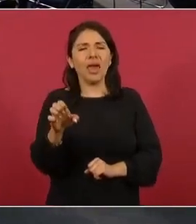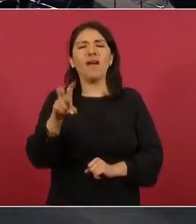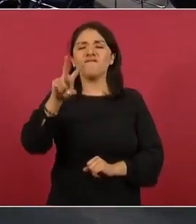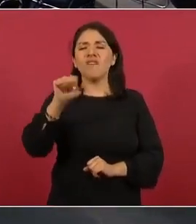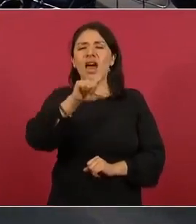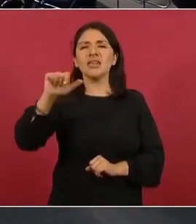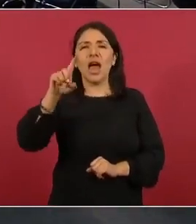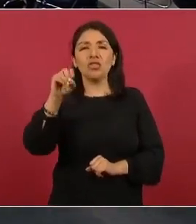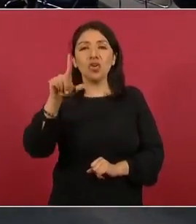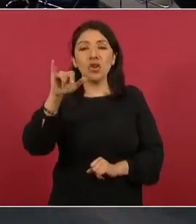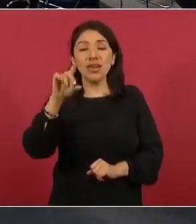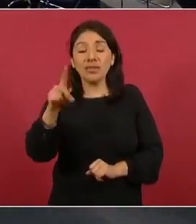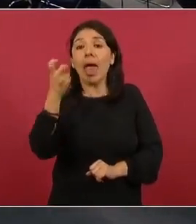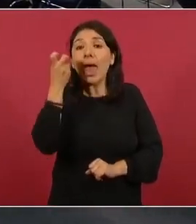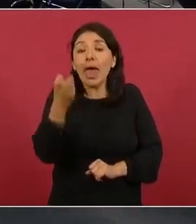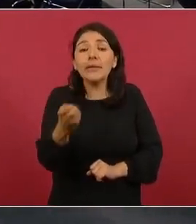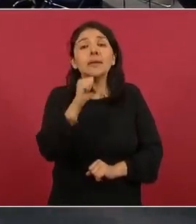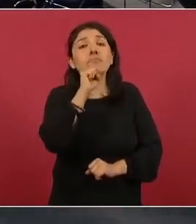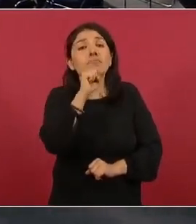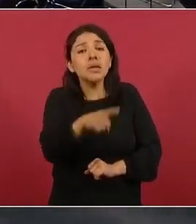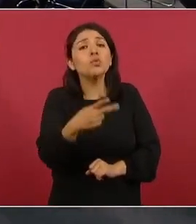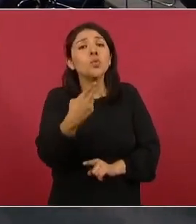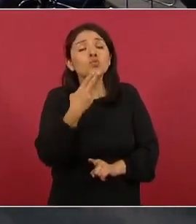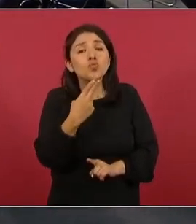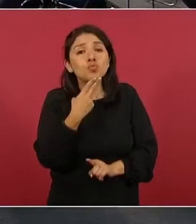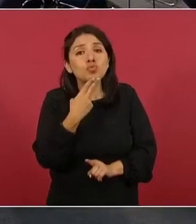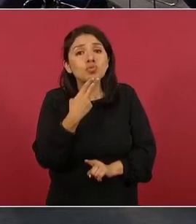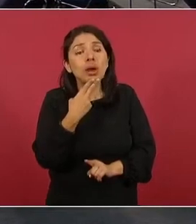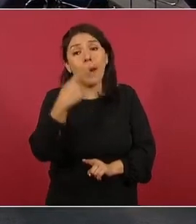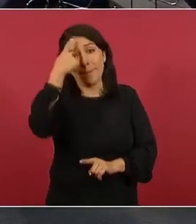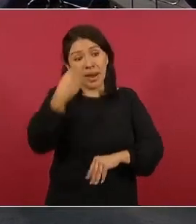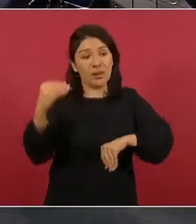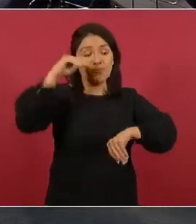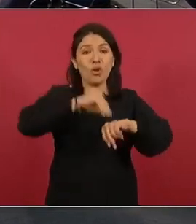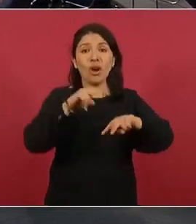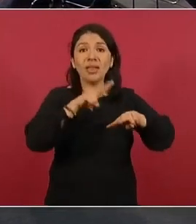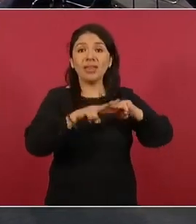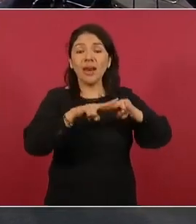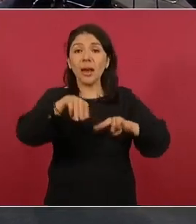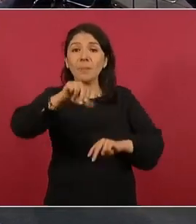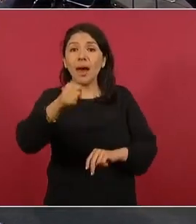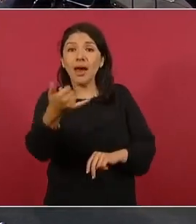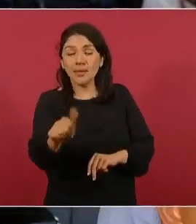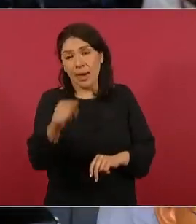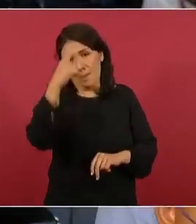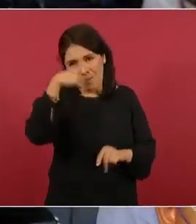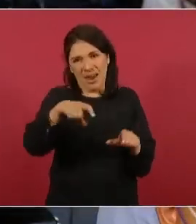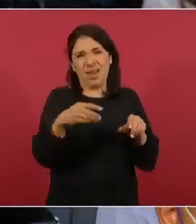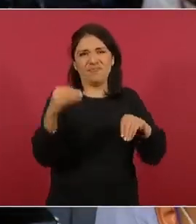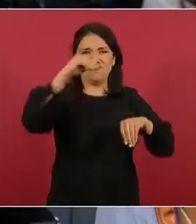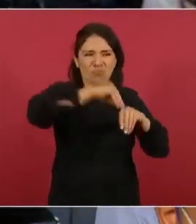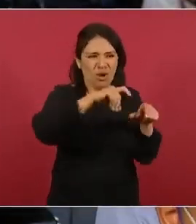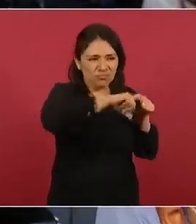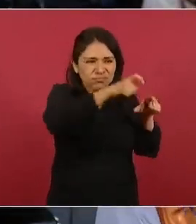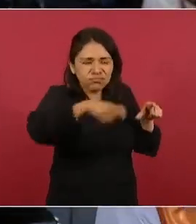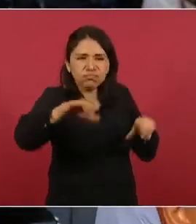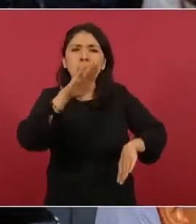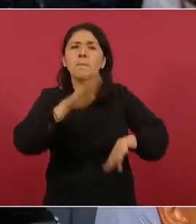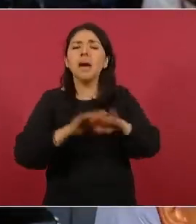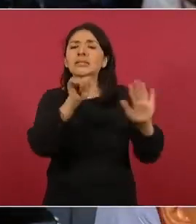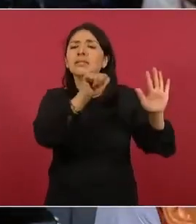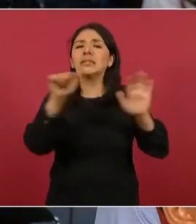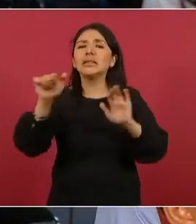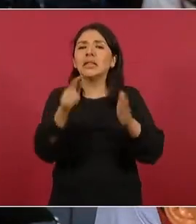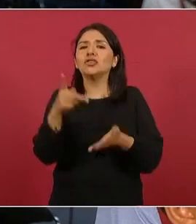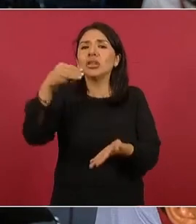Valladolid, que es el que se está usando para el Tren Maya, para los tramos, son 600